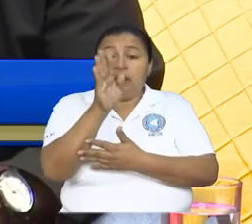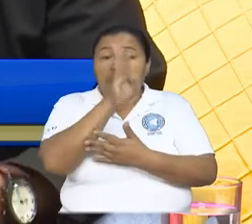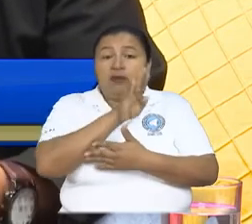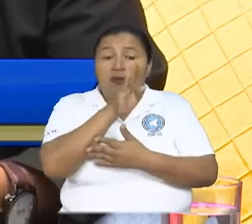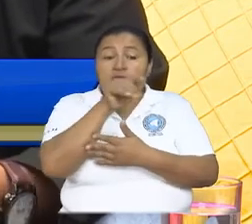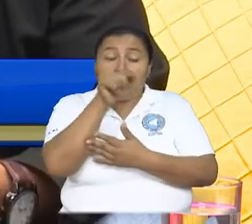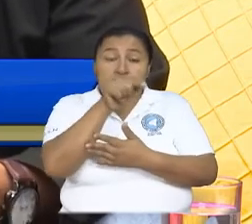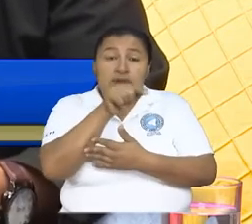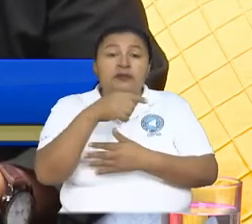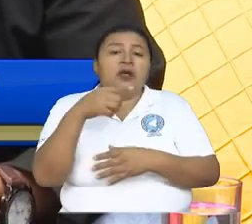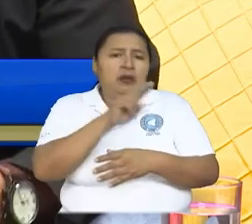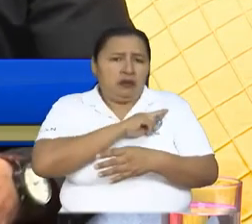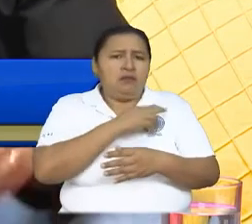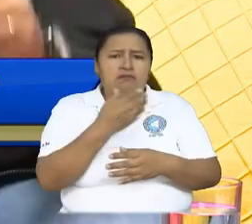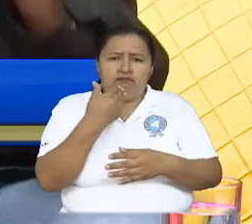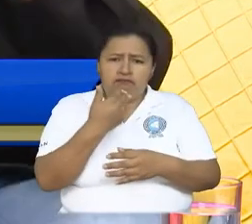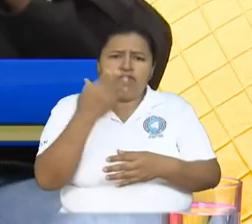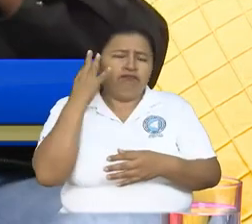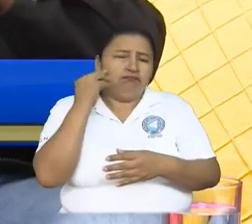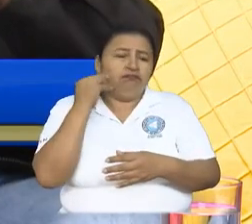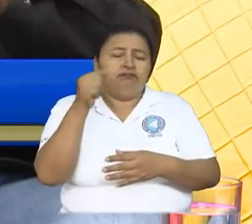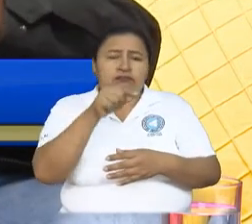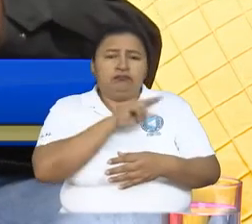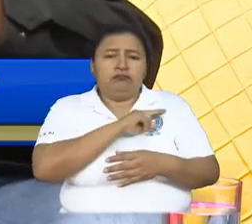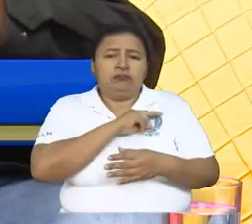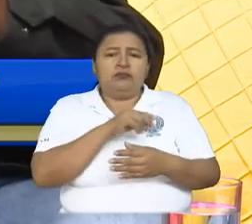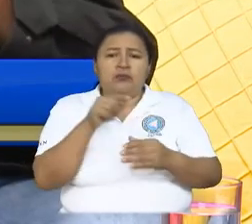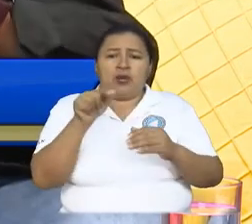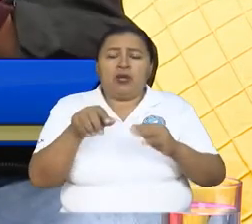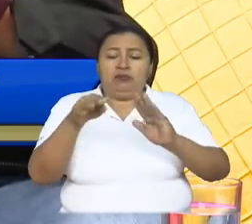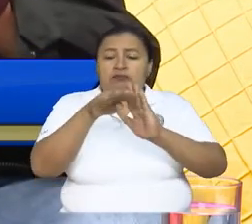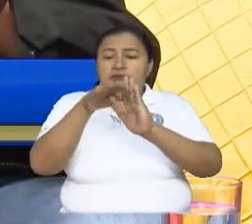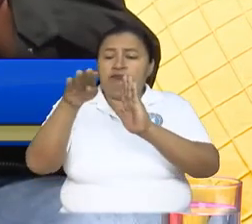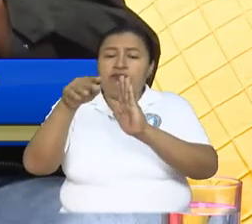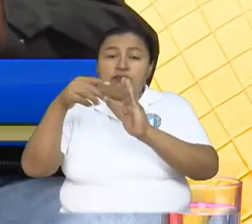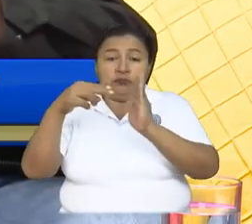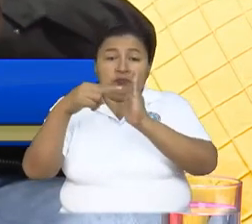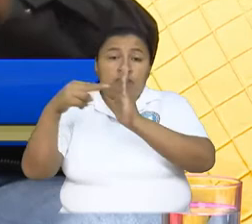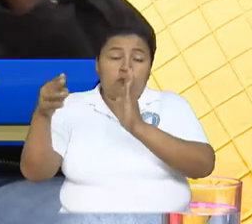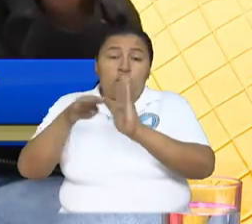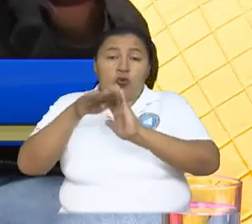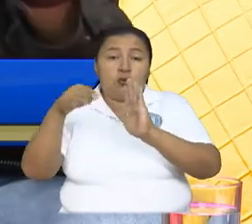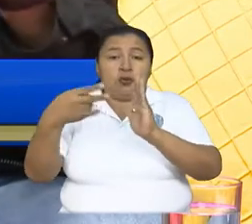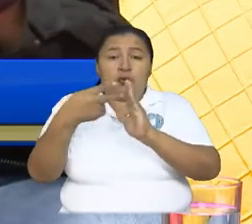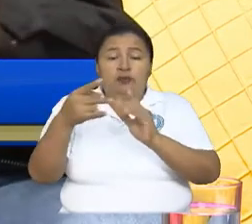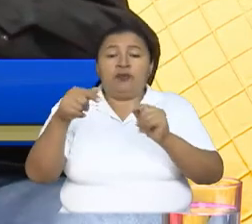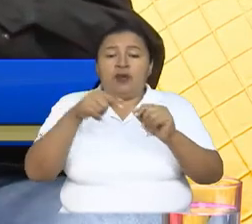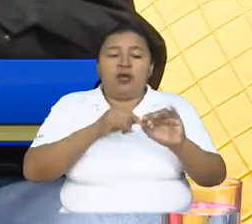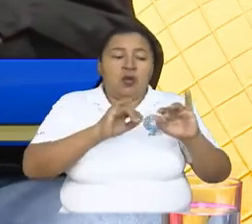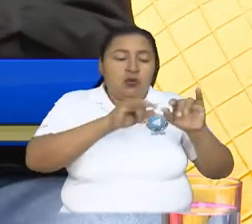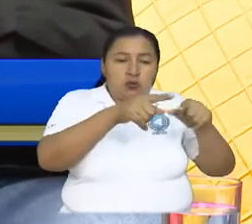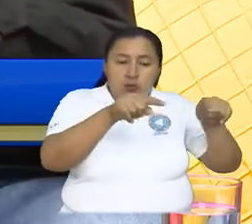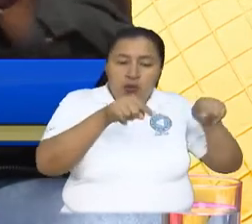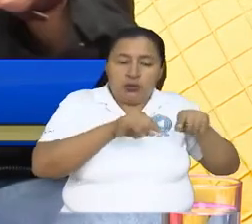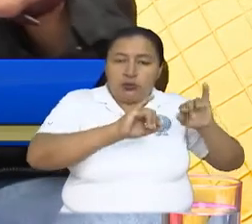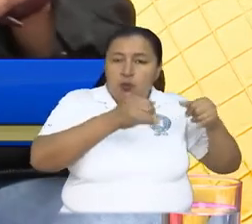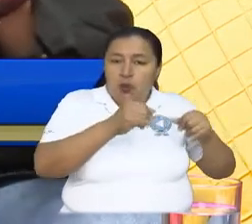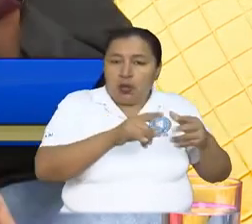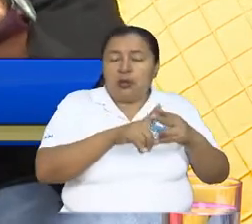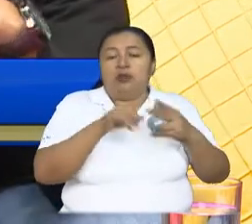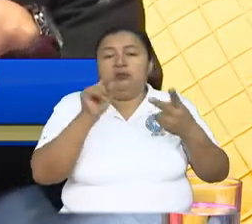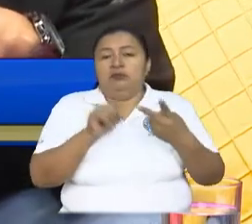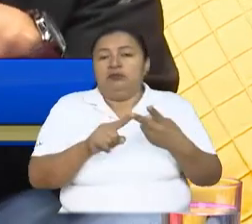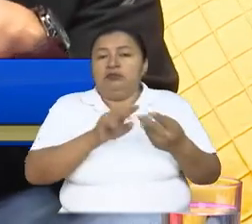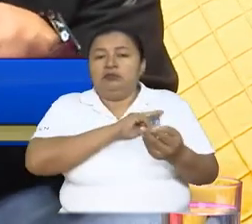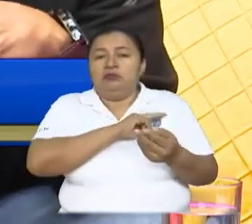atención psicosocial haya o que inclusive hay albergues para niños hay salas de juego ellos en algún